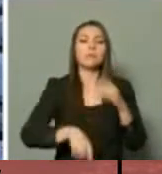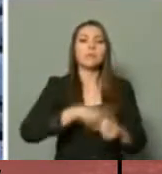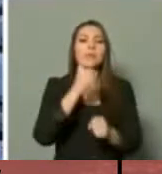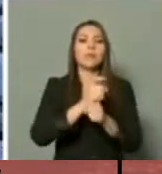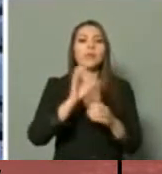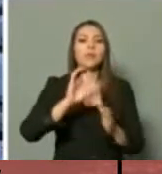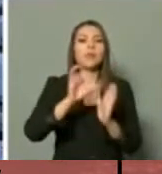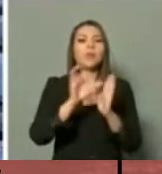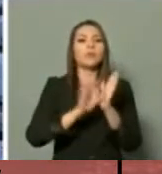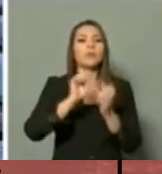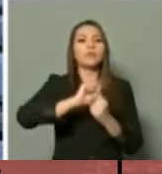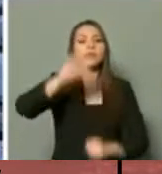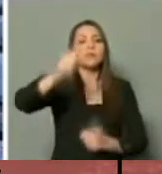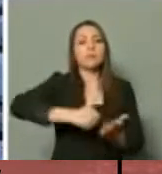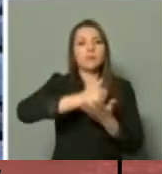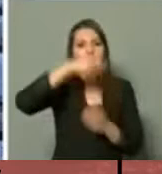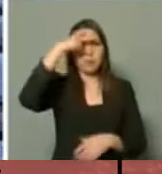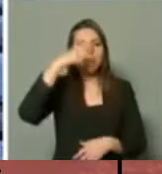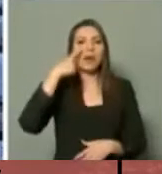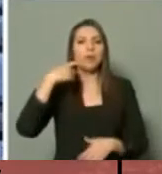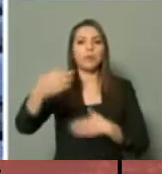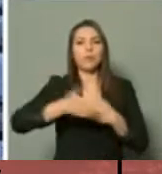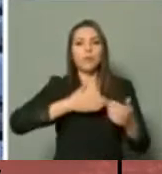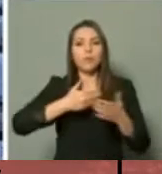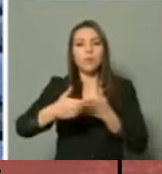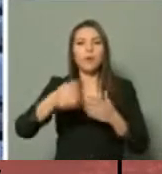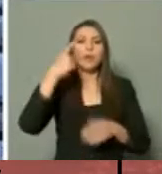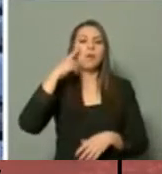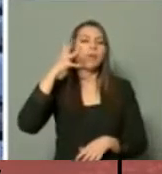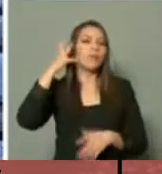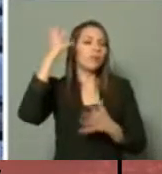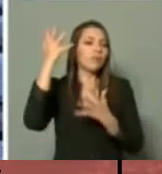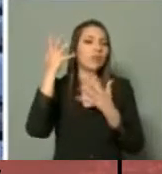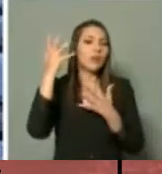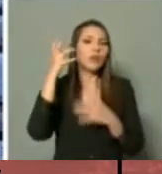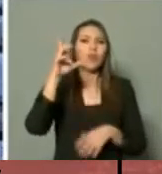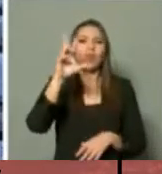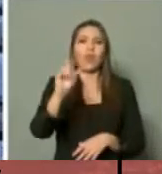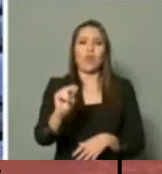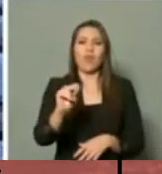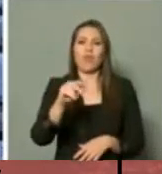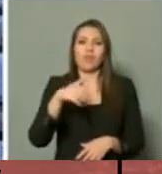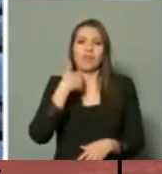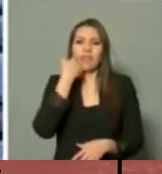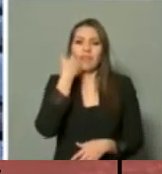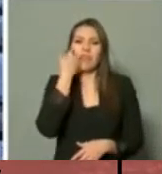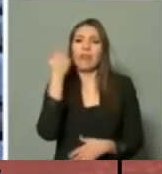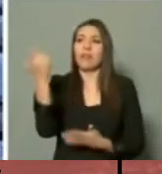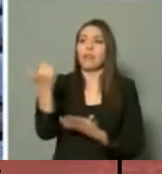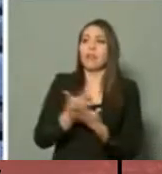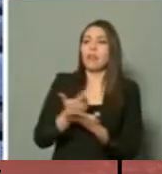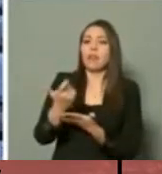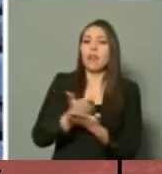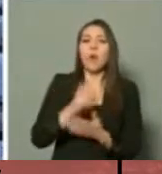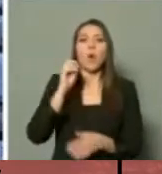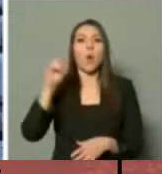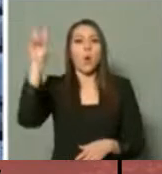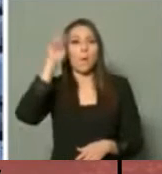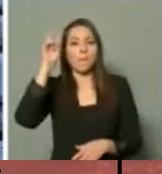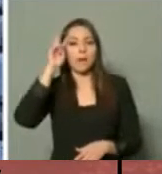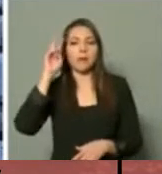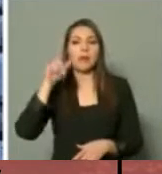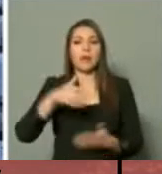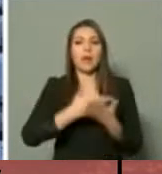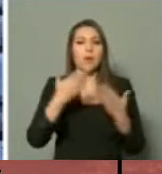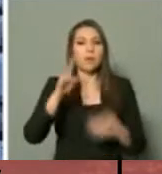innovación y esperanza, sin vicios ni cuotas de poder. Quiero decirles que aquí vamos a ver cómo